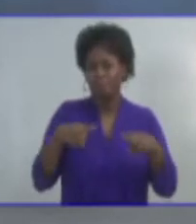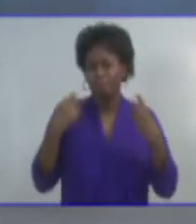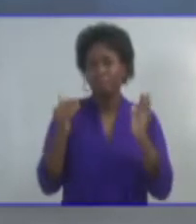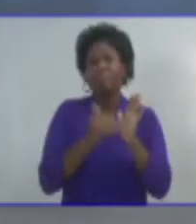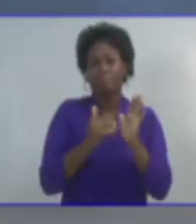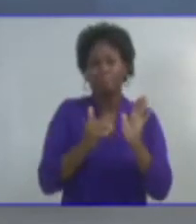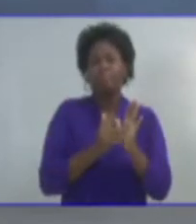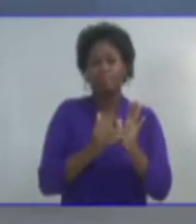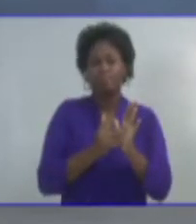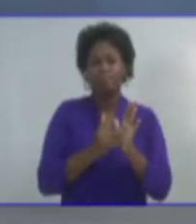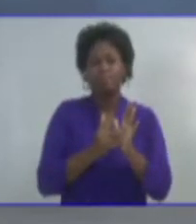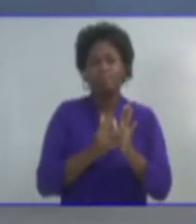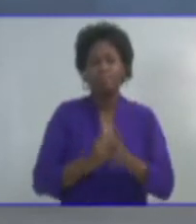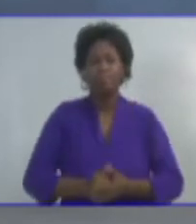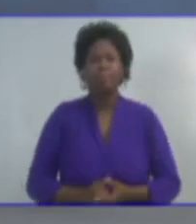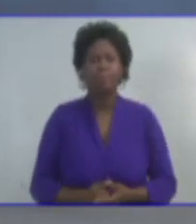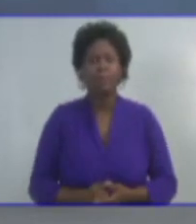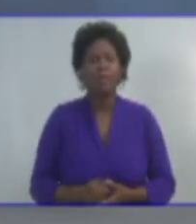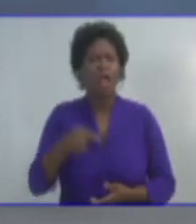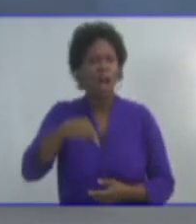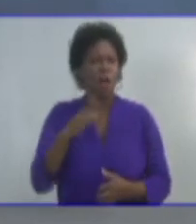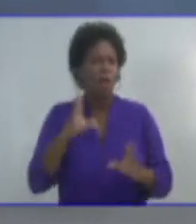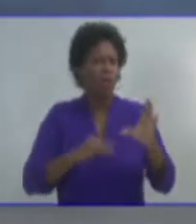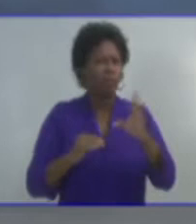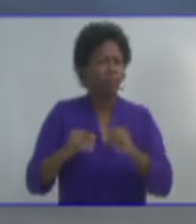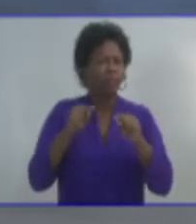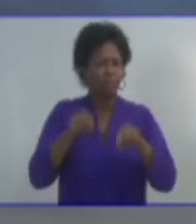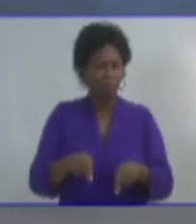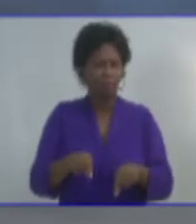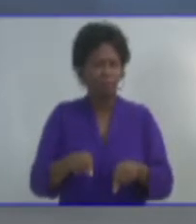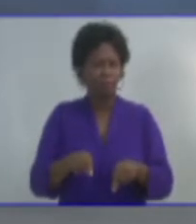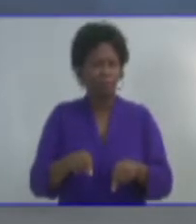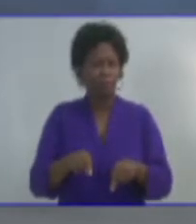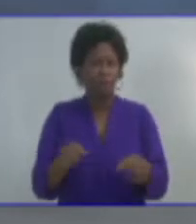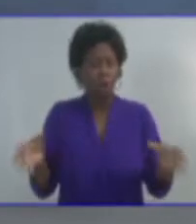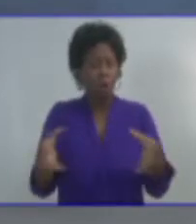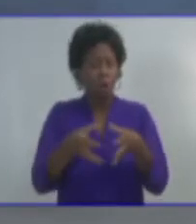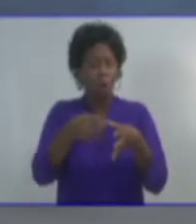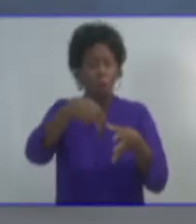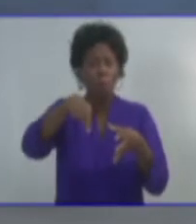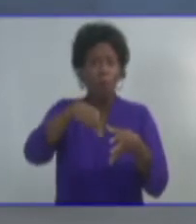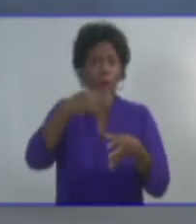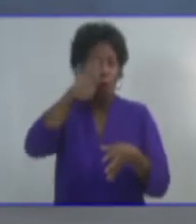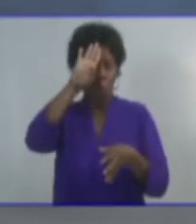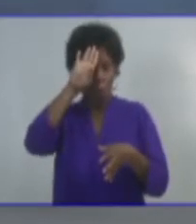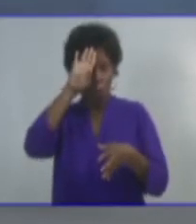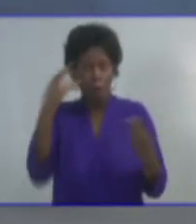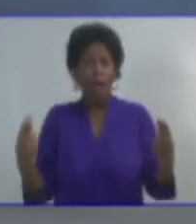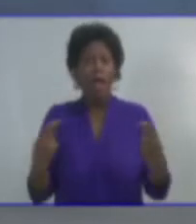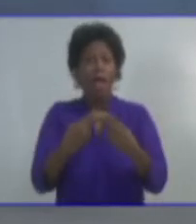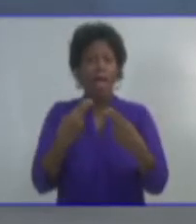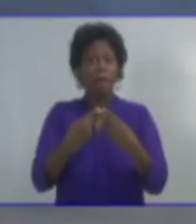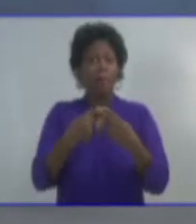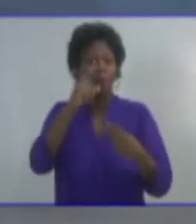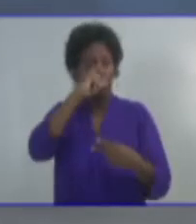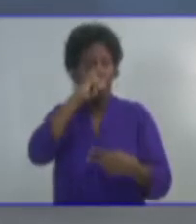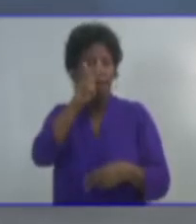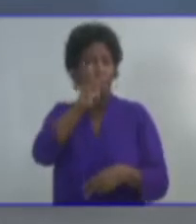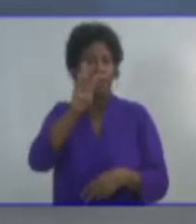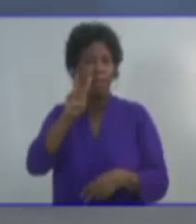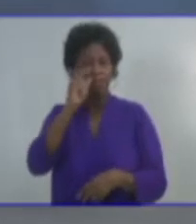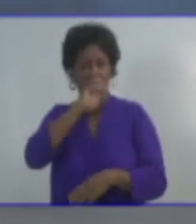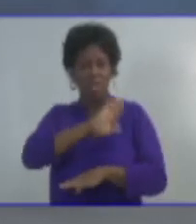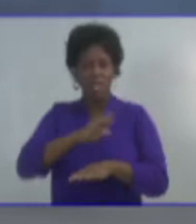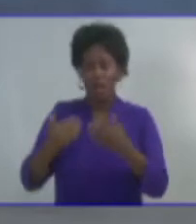amigos televidentes. Efectivamente, vamos a hablar acerca de la actuación de nuestro equipo Cuba en el Mundial Sub-23, que hace pocas horas